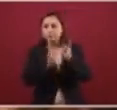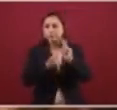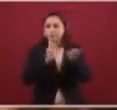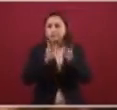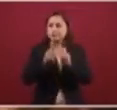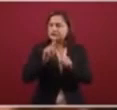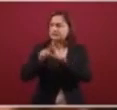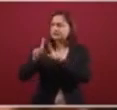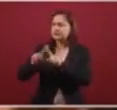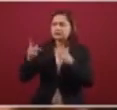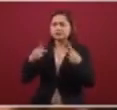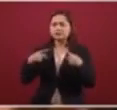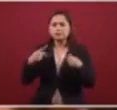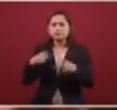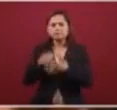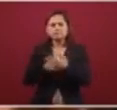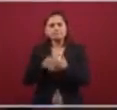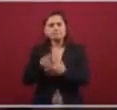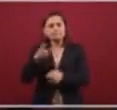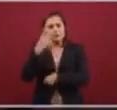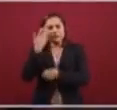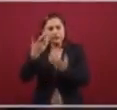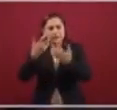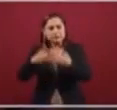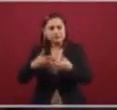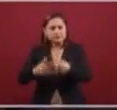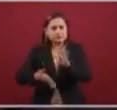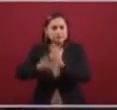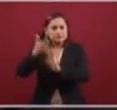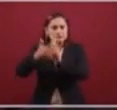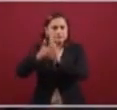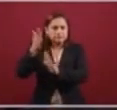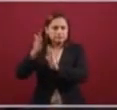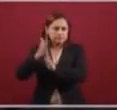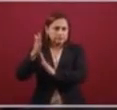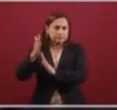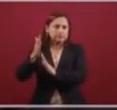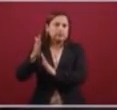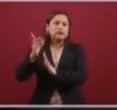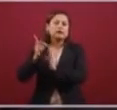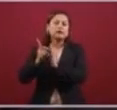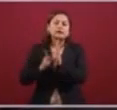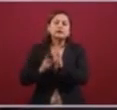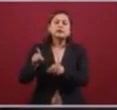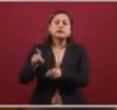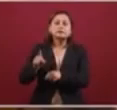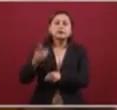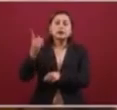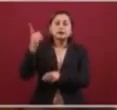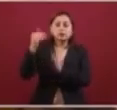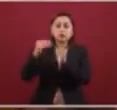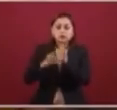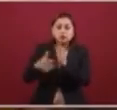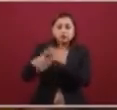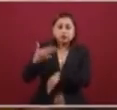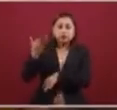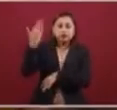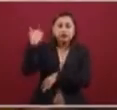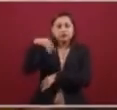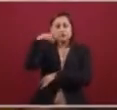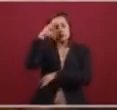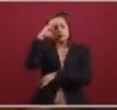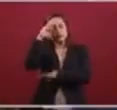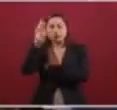inmobiliarios en 2015 se hizo un intento para expropiar para declarar esta área este como área natural protegida